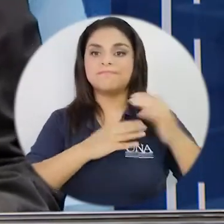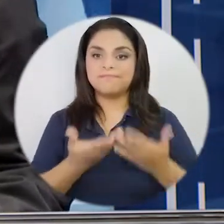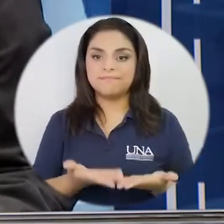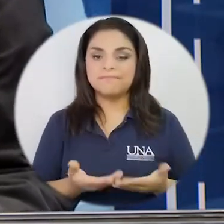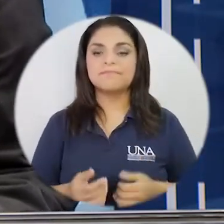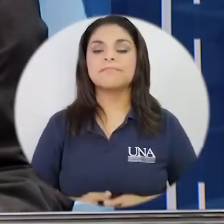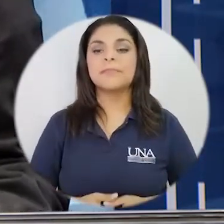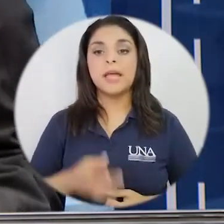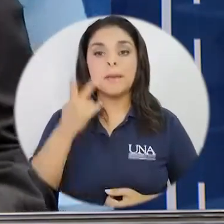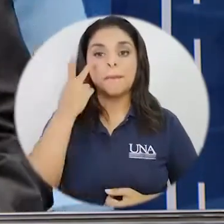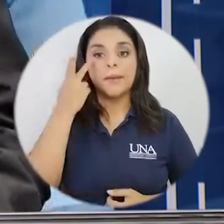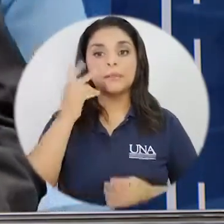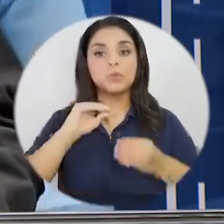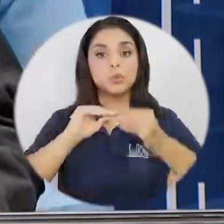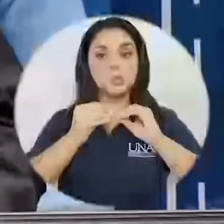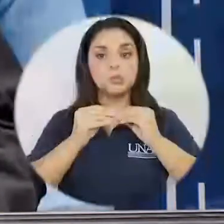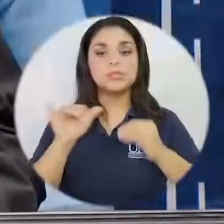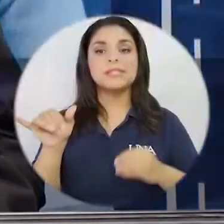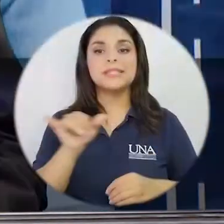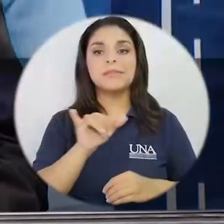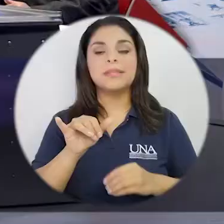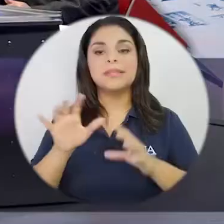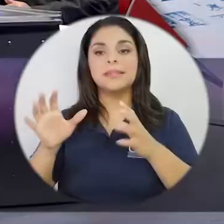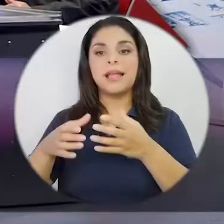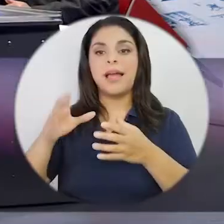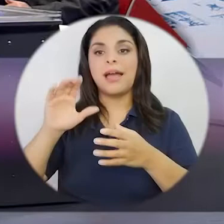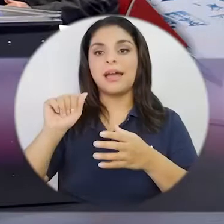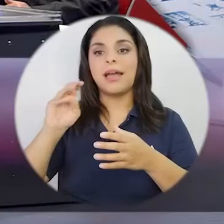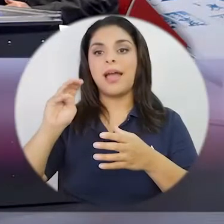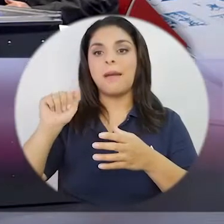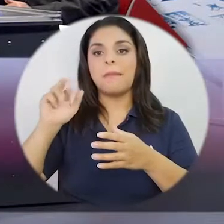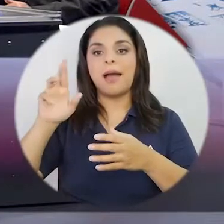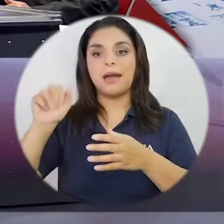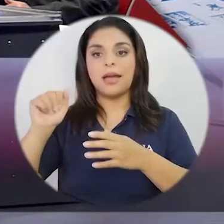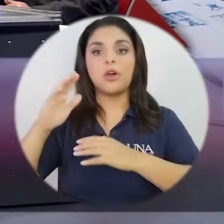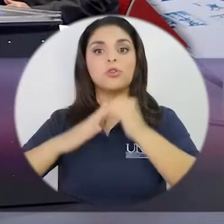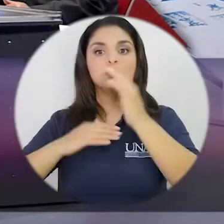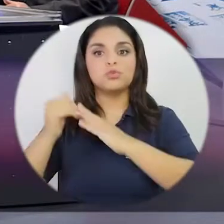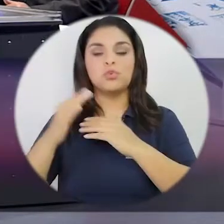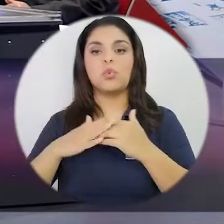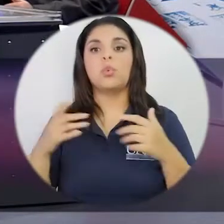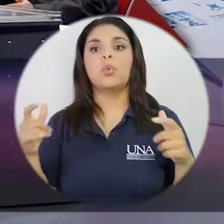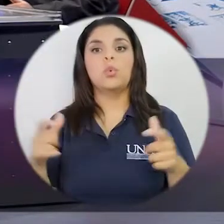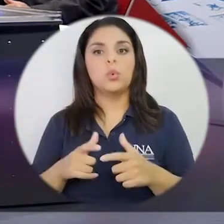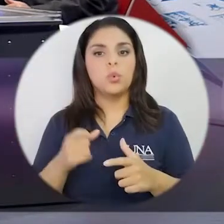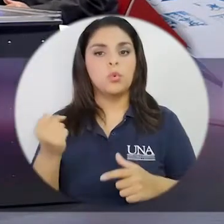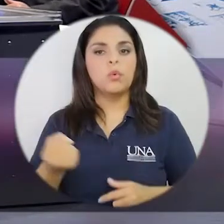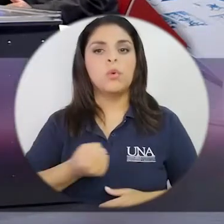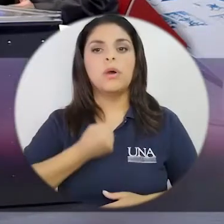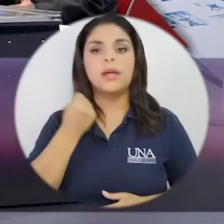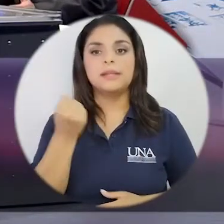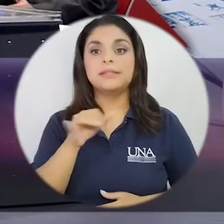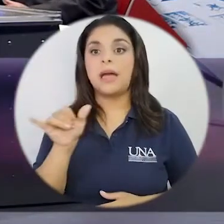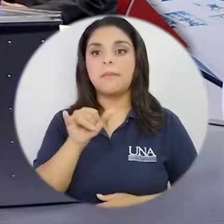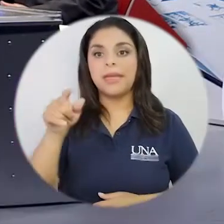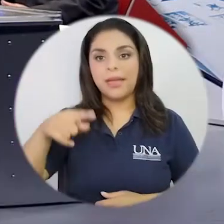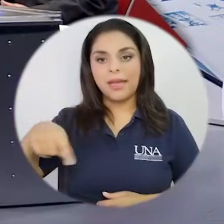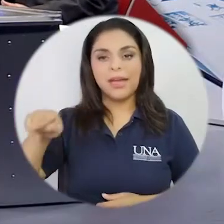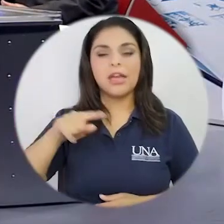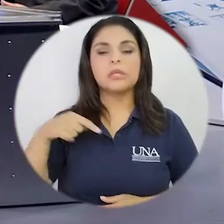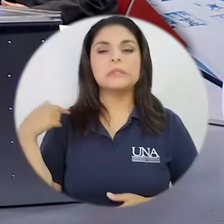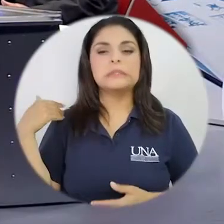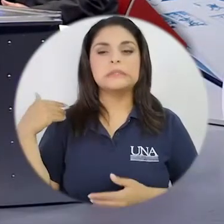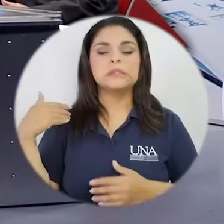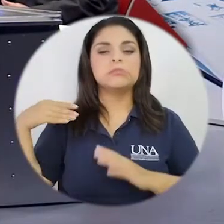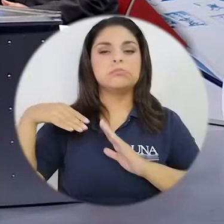del sector construcción. Vemos los números también de la Cámara de Construcción también, como que es un sector